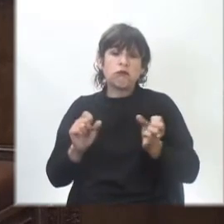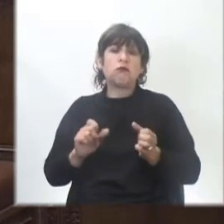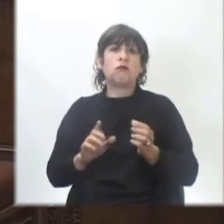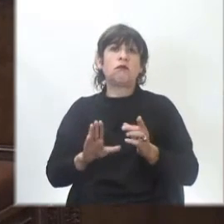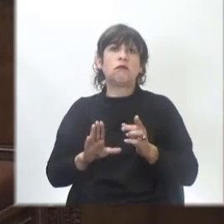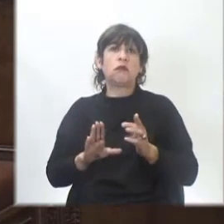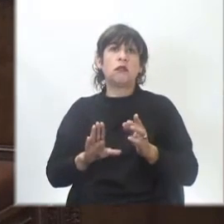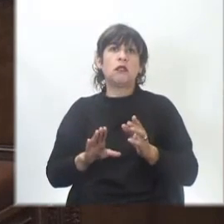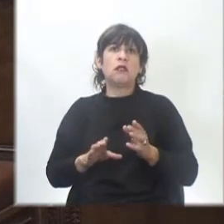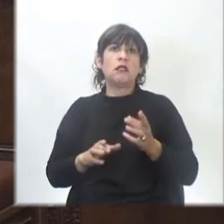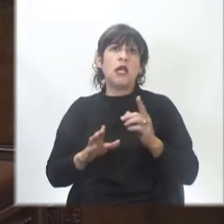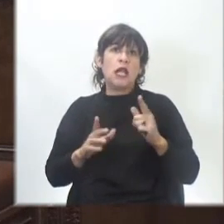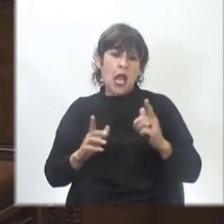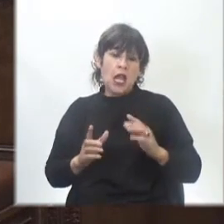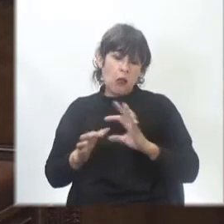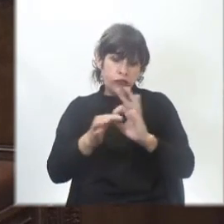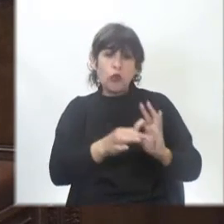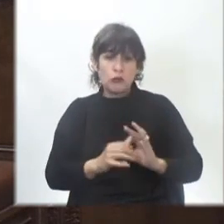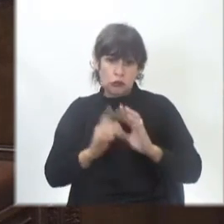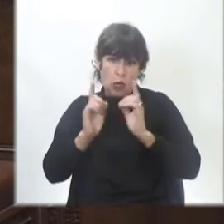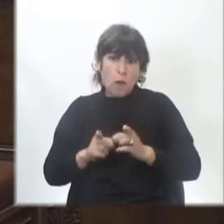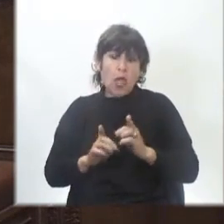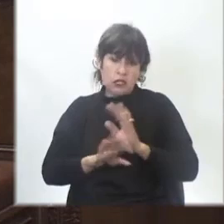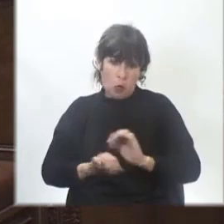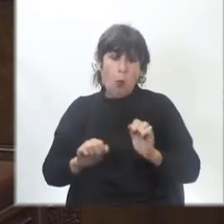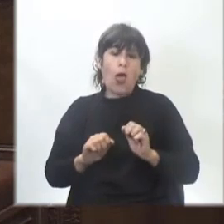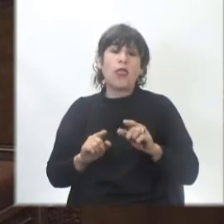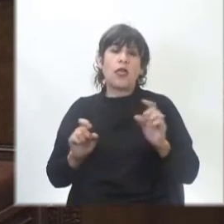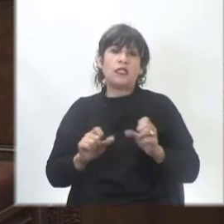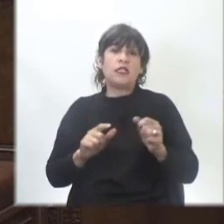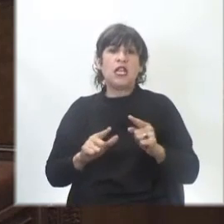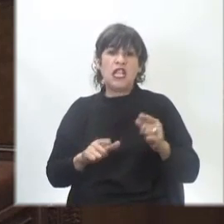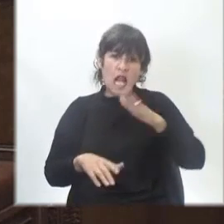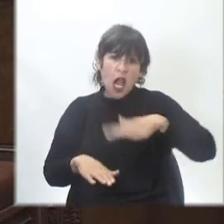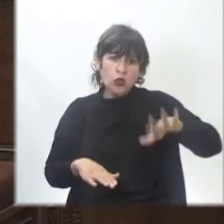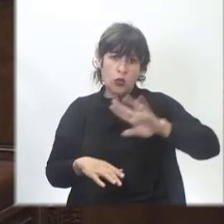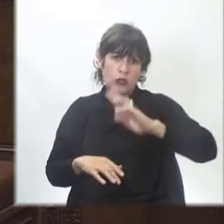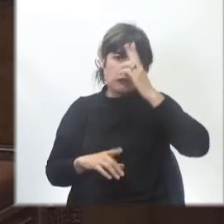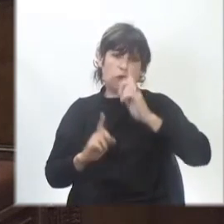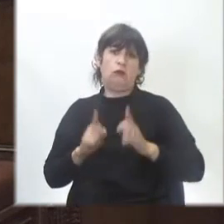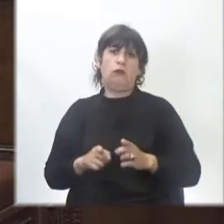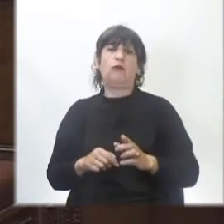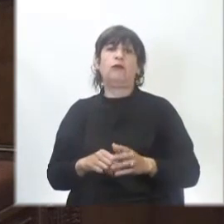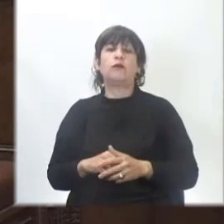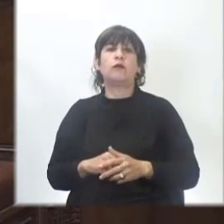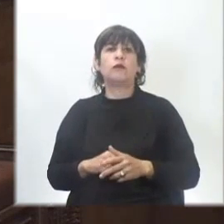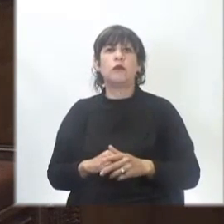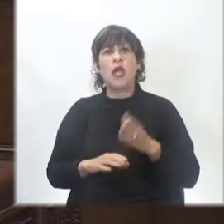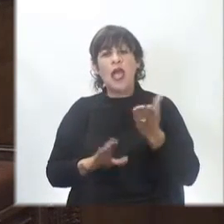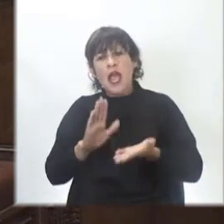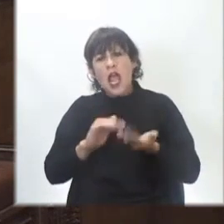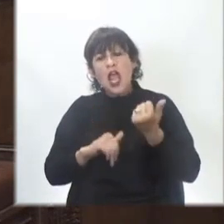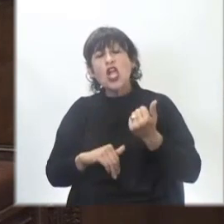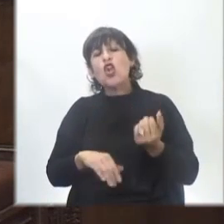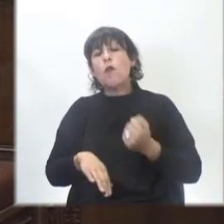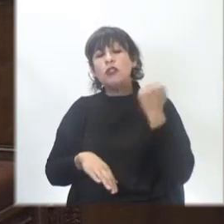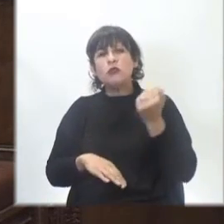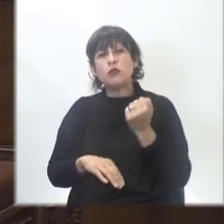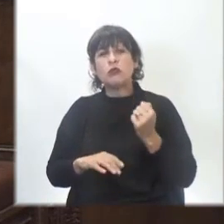puede hacer la coalición, que se puede hacer la ciudadanía. Y lo más importante nos